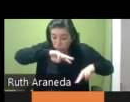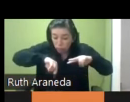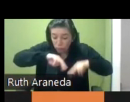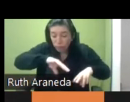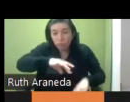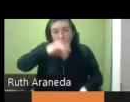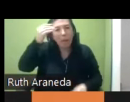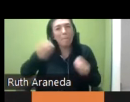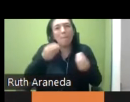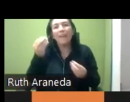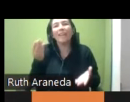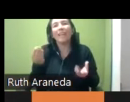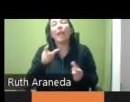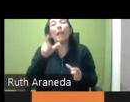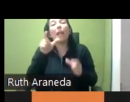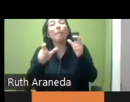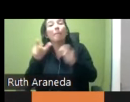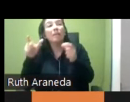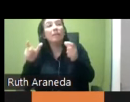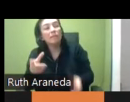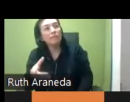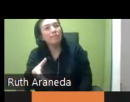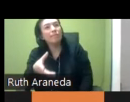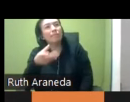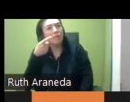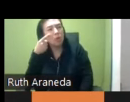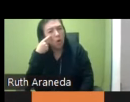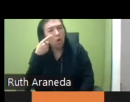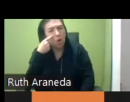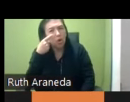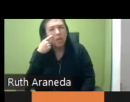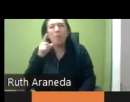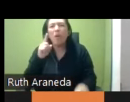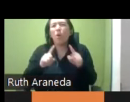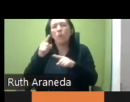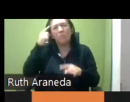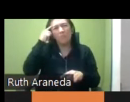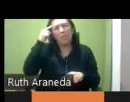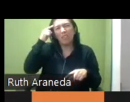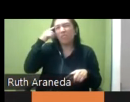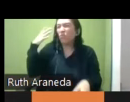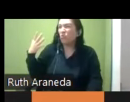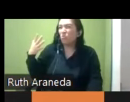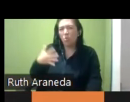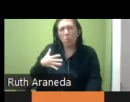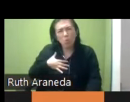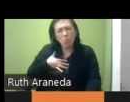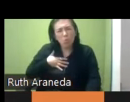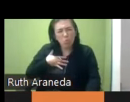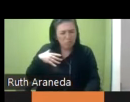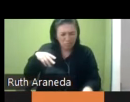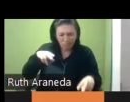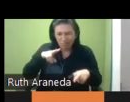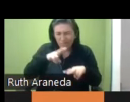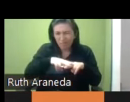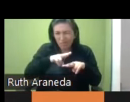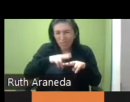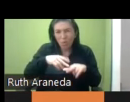acercarla al público, derribar mitos acerca de que es una cosa, es un